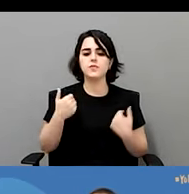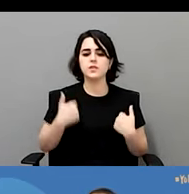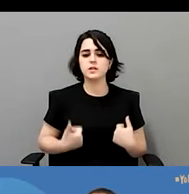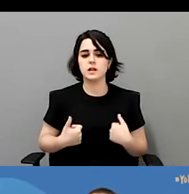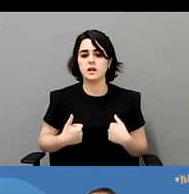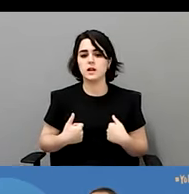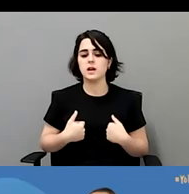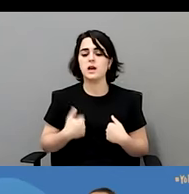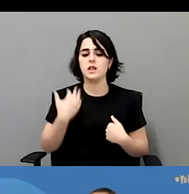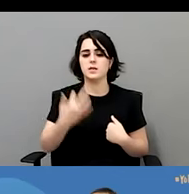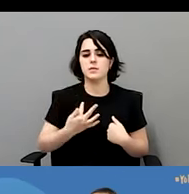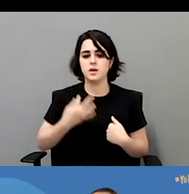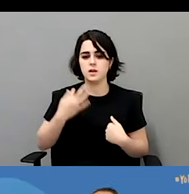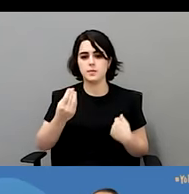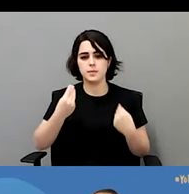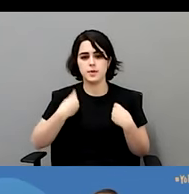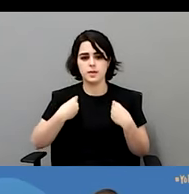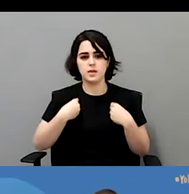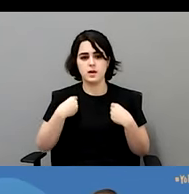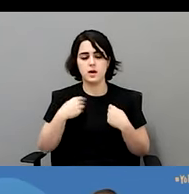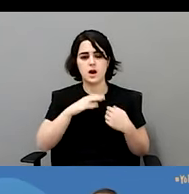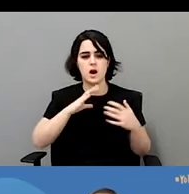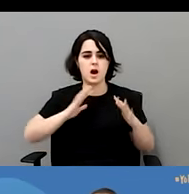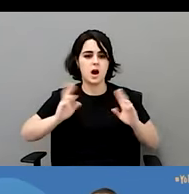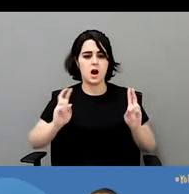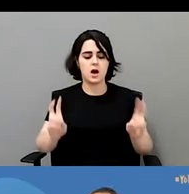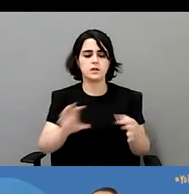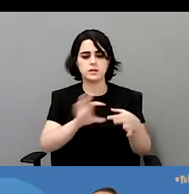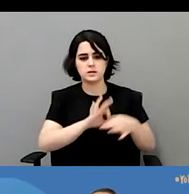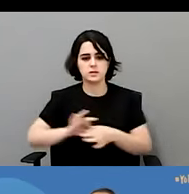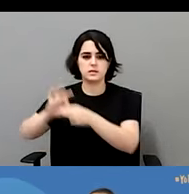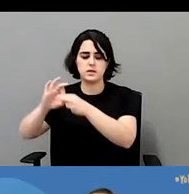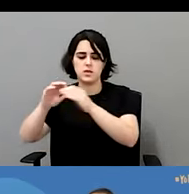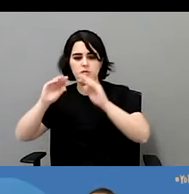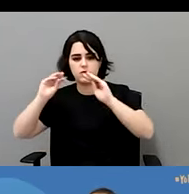vida activa ligada a la formación